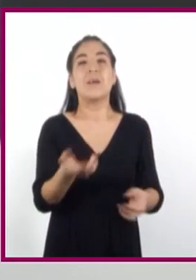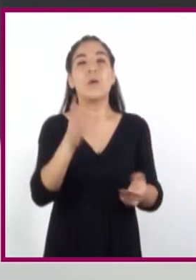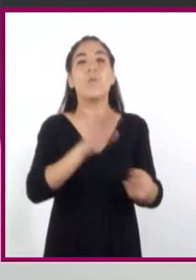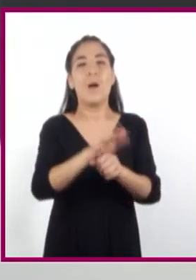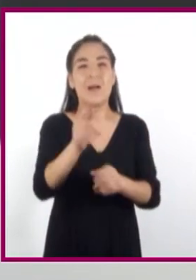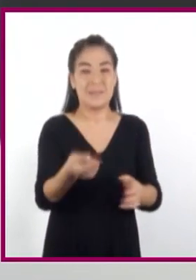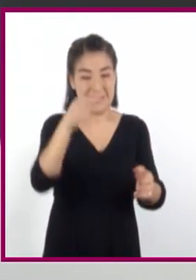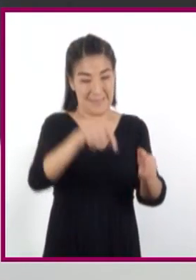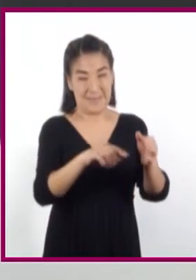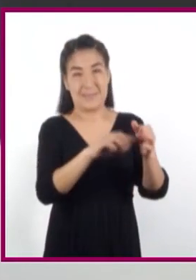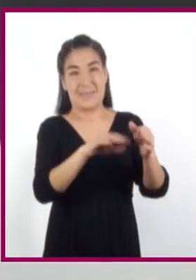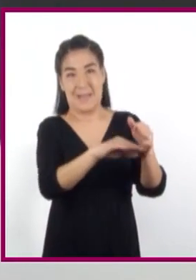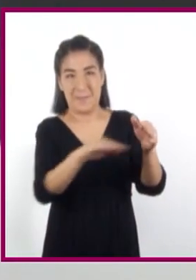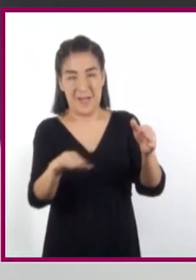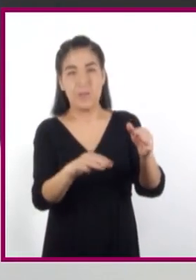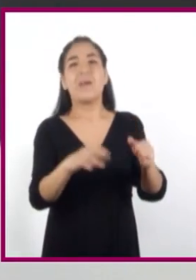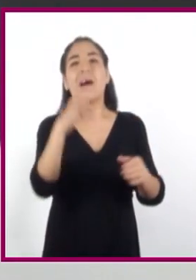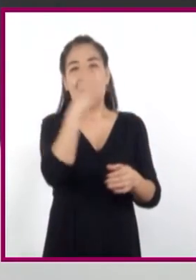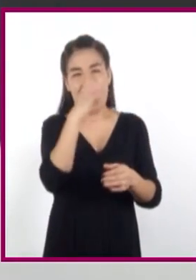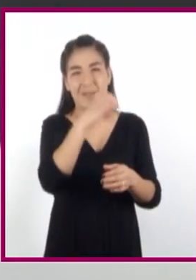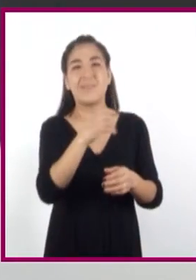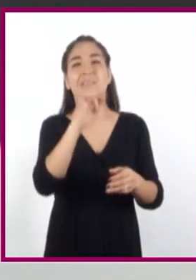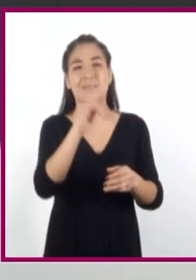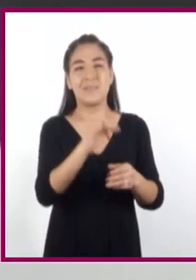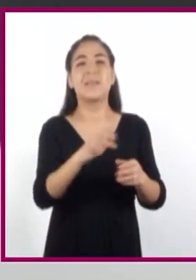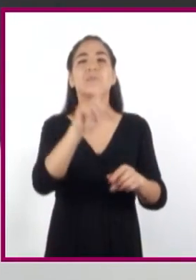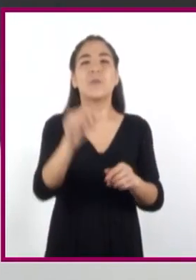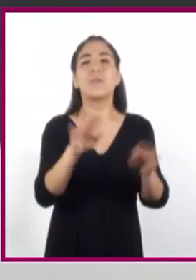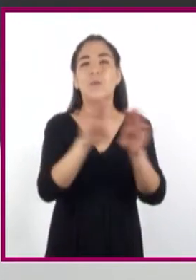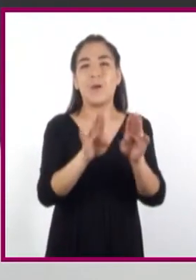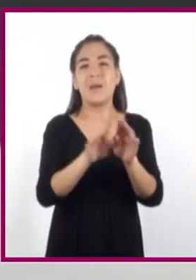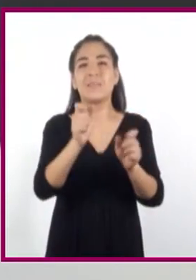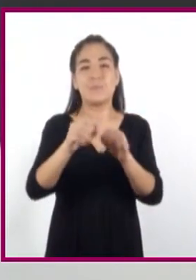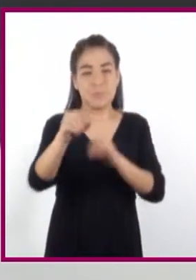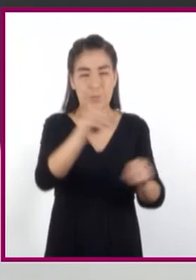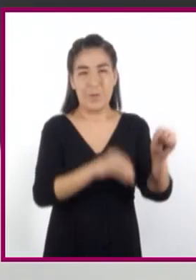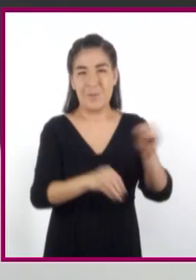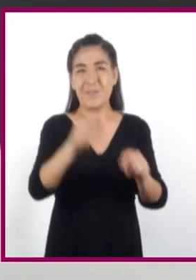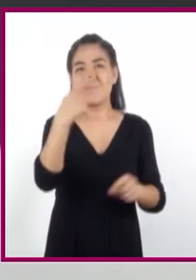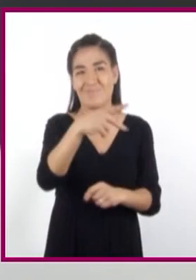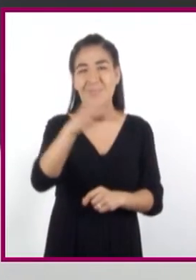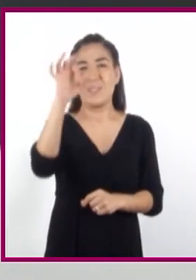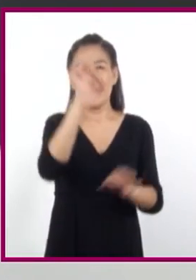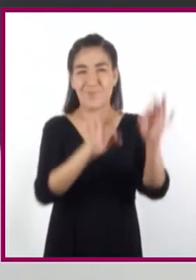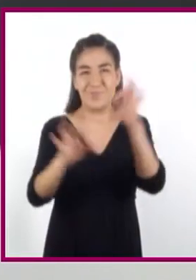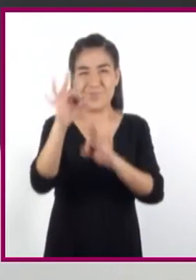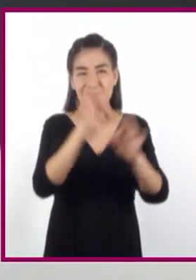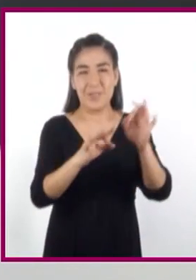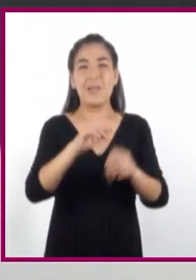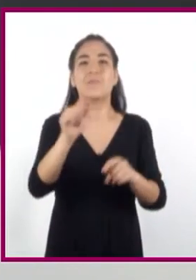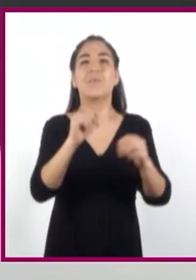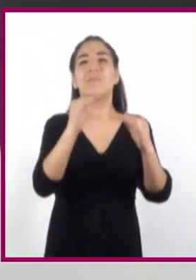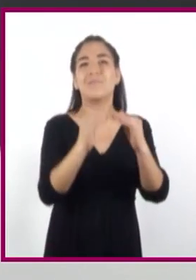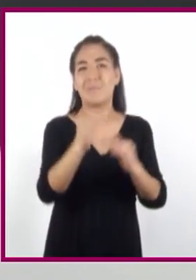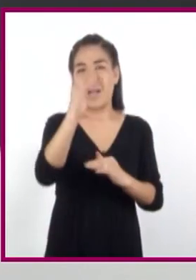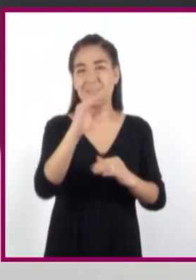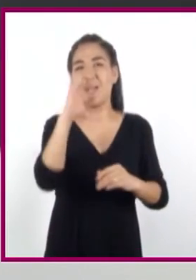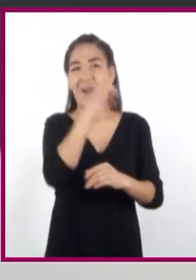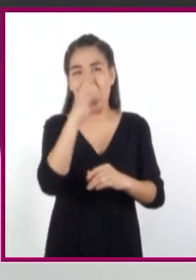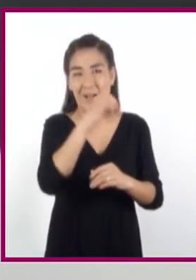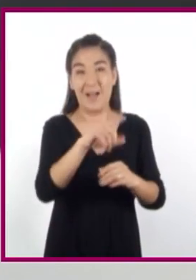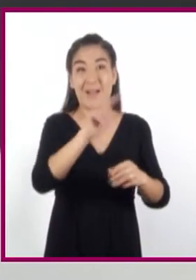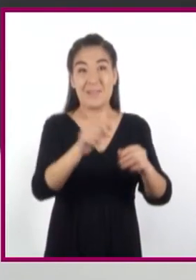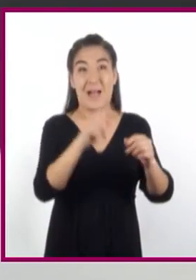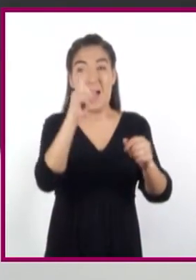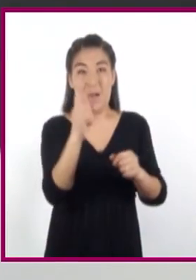se calienta y su densidad disminuye debido al movimiento de sus moléculas, por lo que asciende, mientras que el agua fría